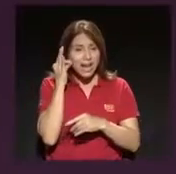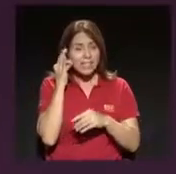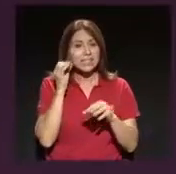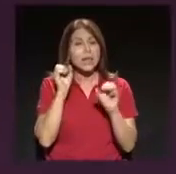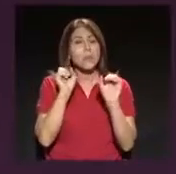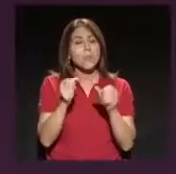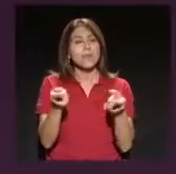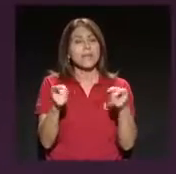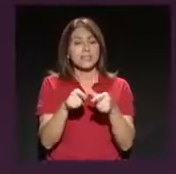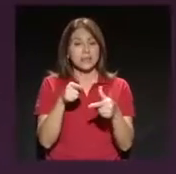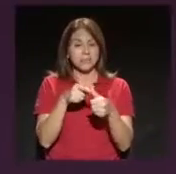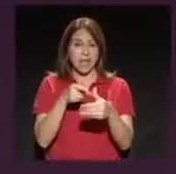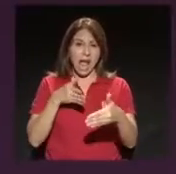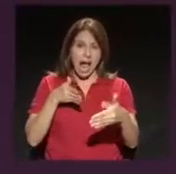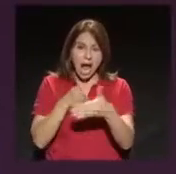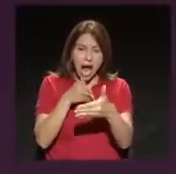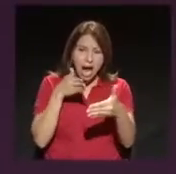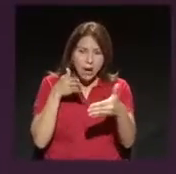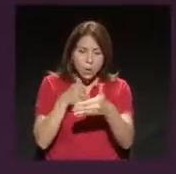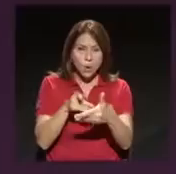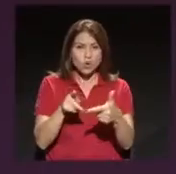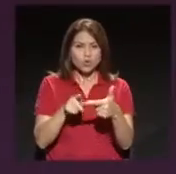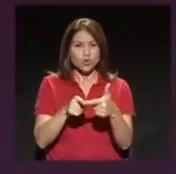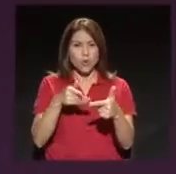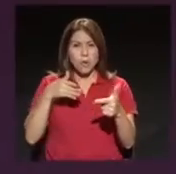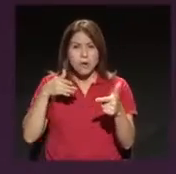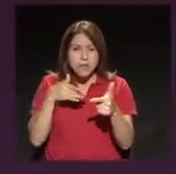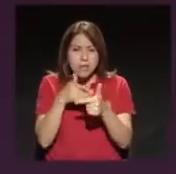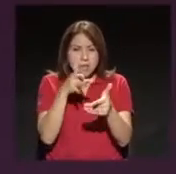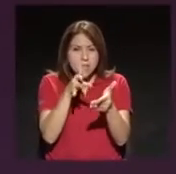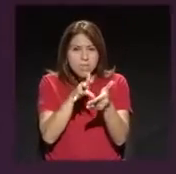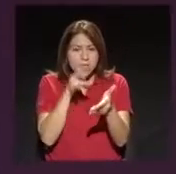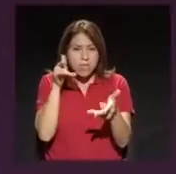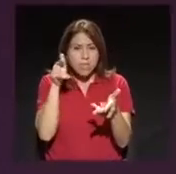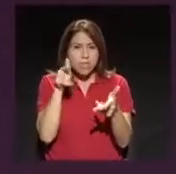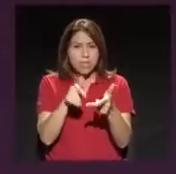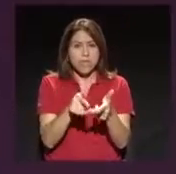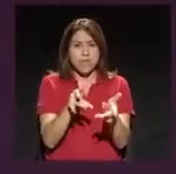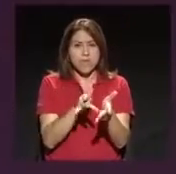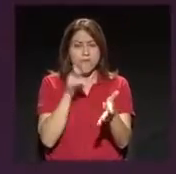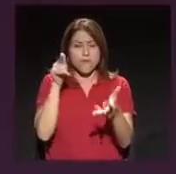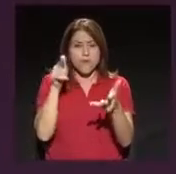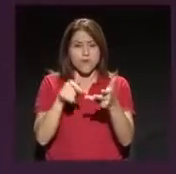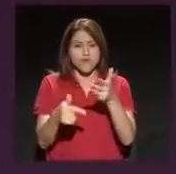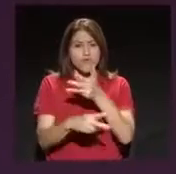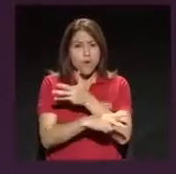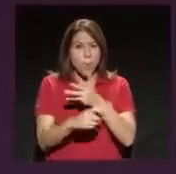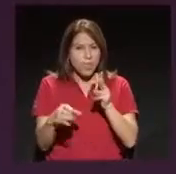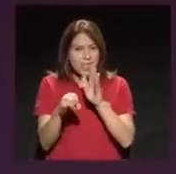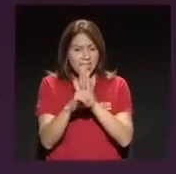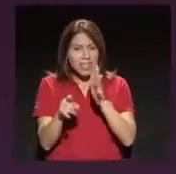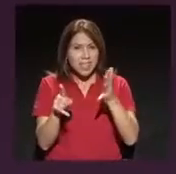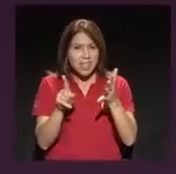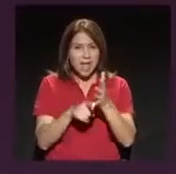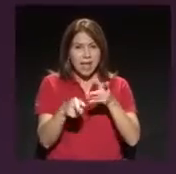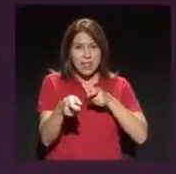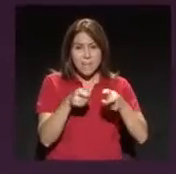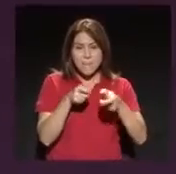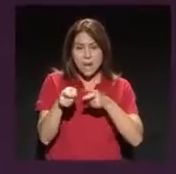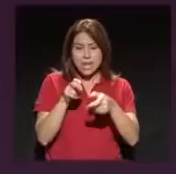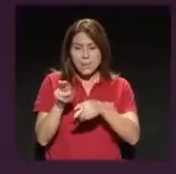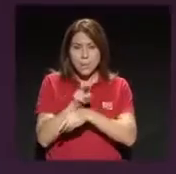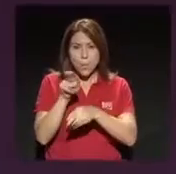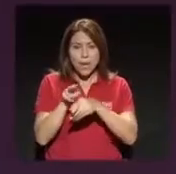acoso, en hostigamiento, en extorsión, en robo de identidad, en manipulación de